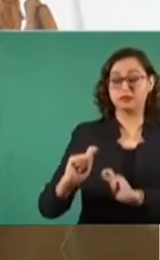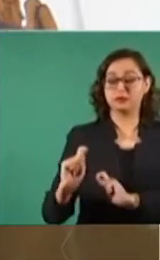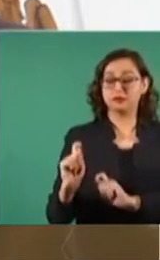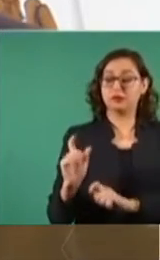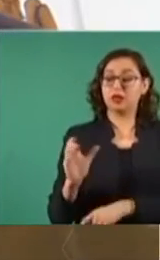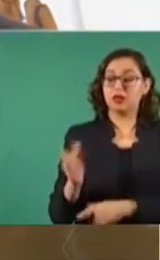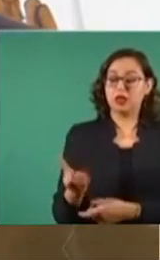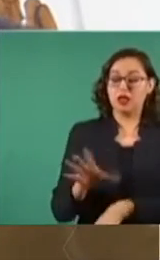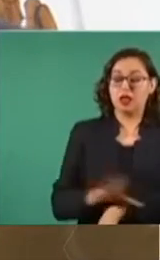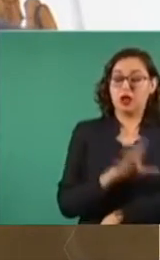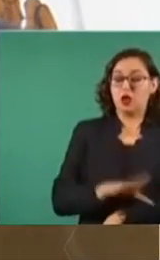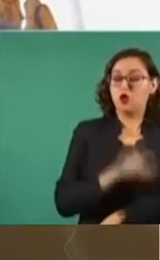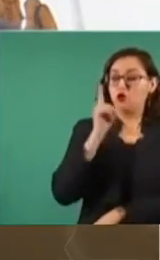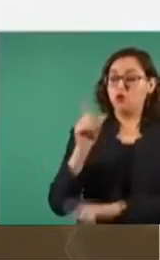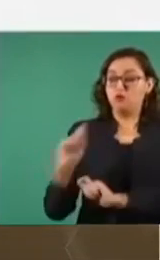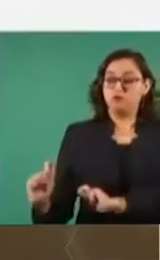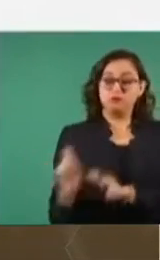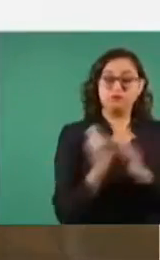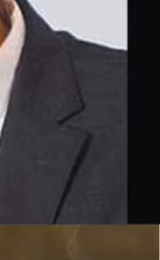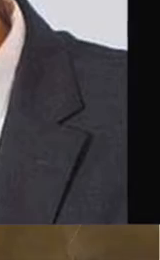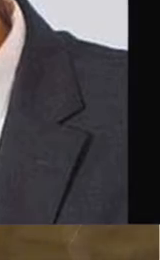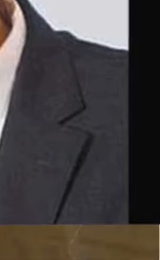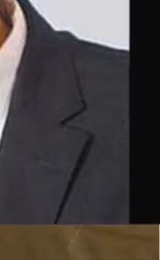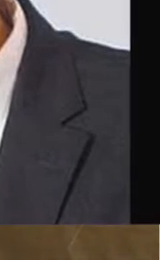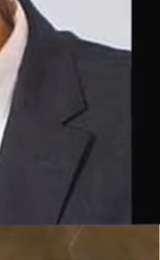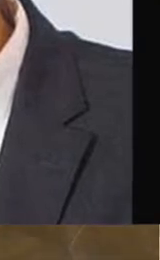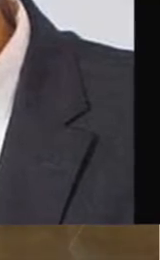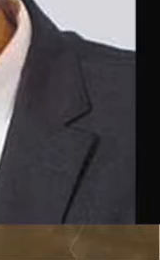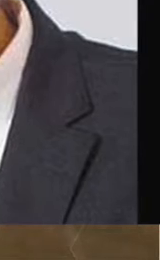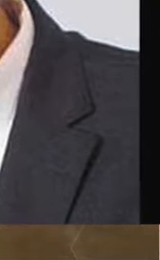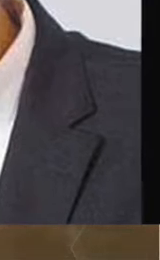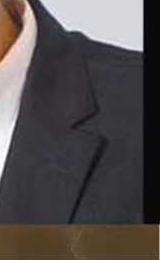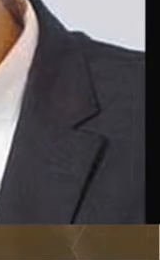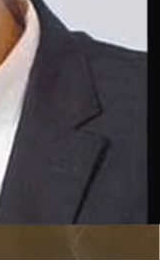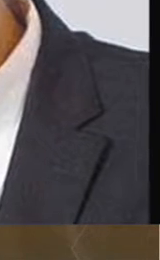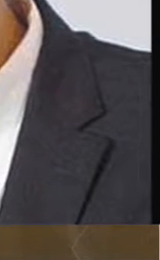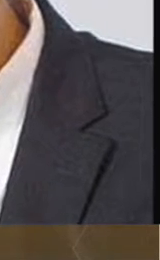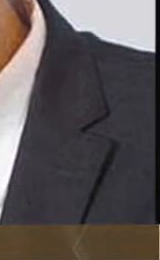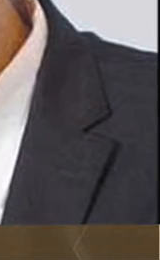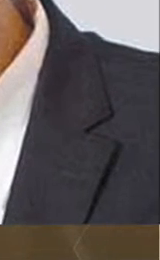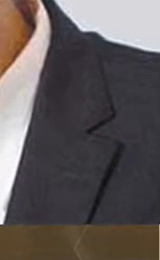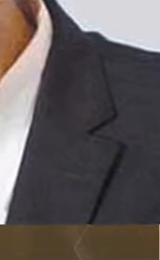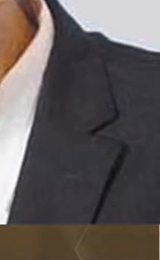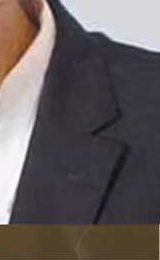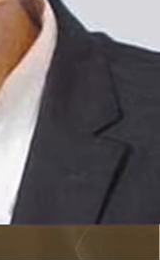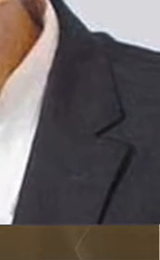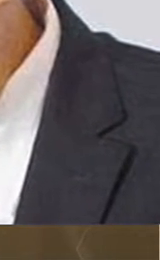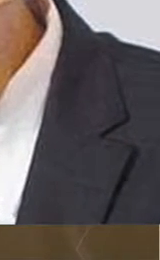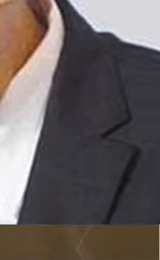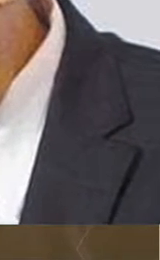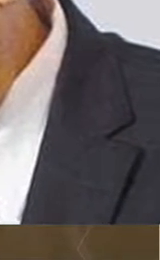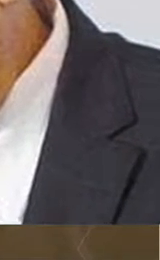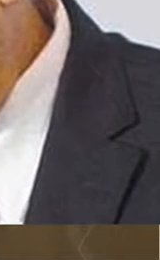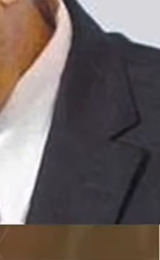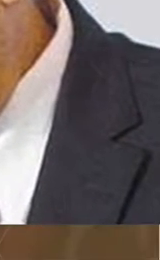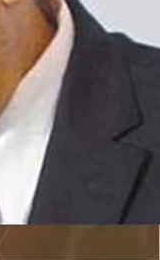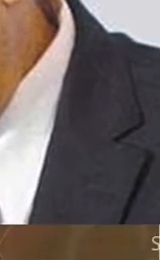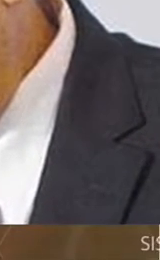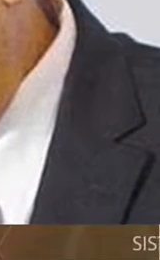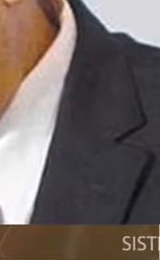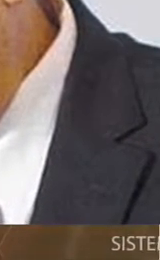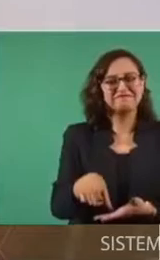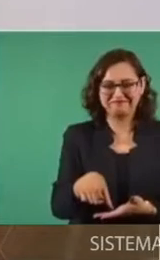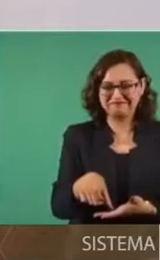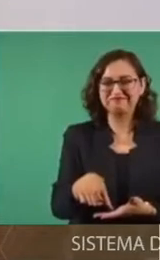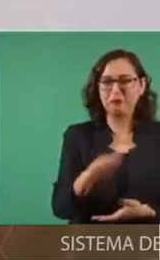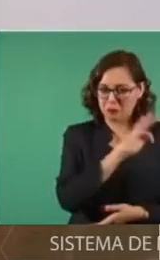Sin embargo, de él nada que comentar. Lo de siempre con López Obrador. Todo va genial. Así le resumo